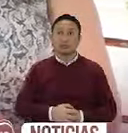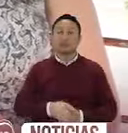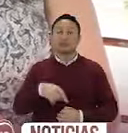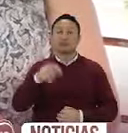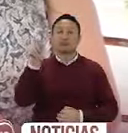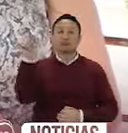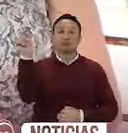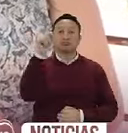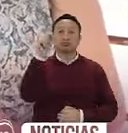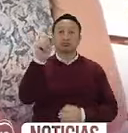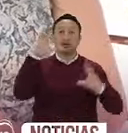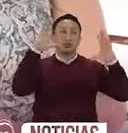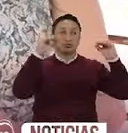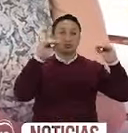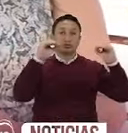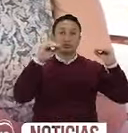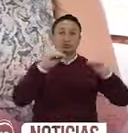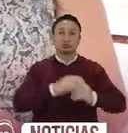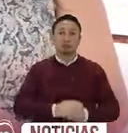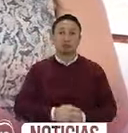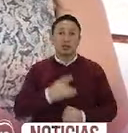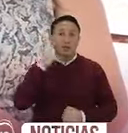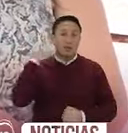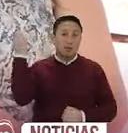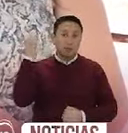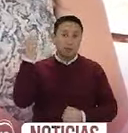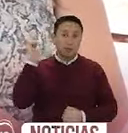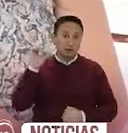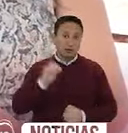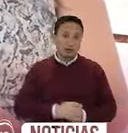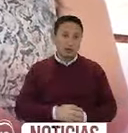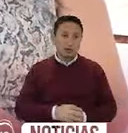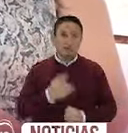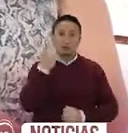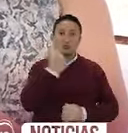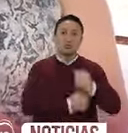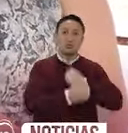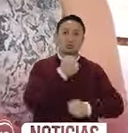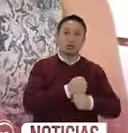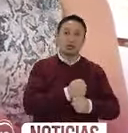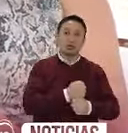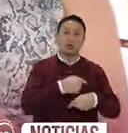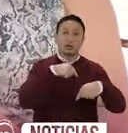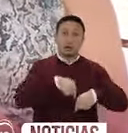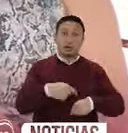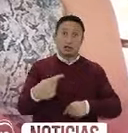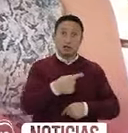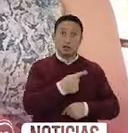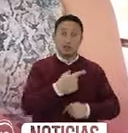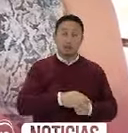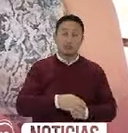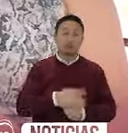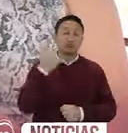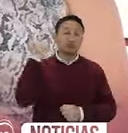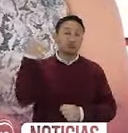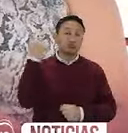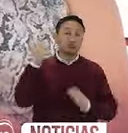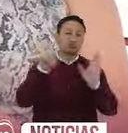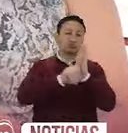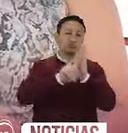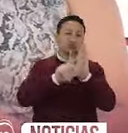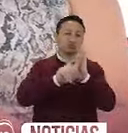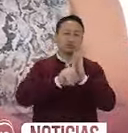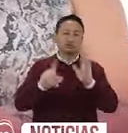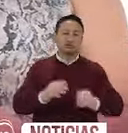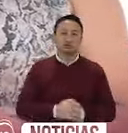breakers para que ella no pueda sonar la alarma, porque hace casi un año ya le quisieron robar a ella misma también y le dañaron la chapa y